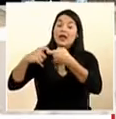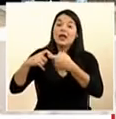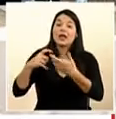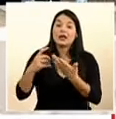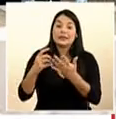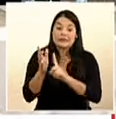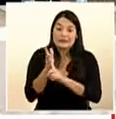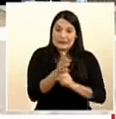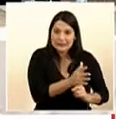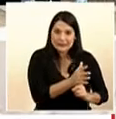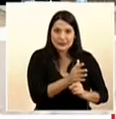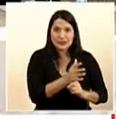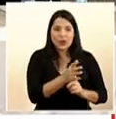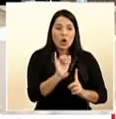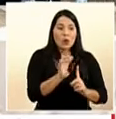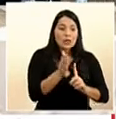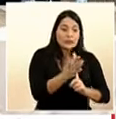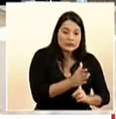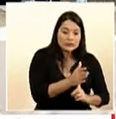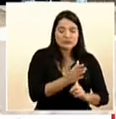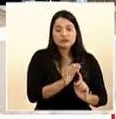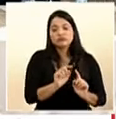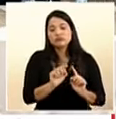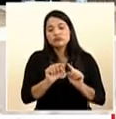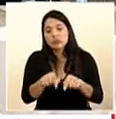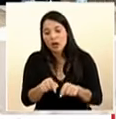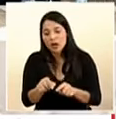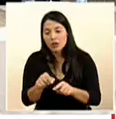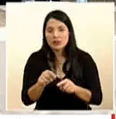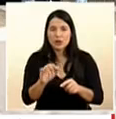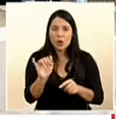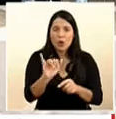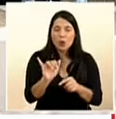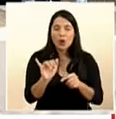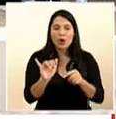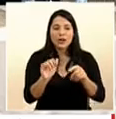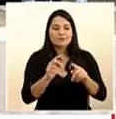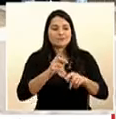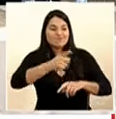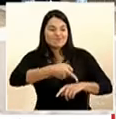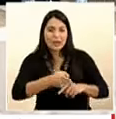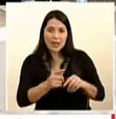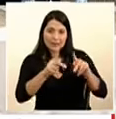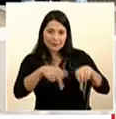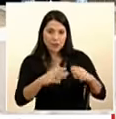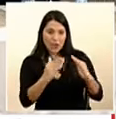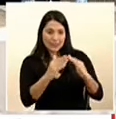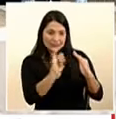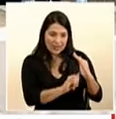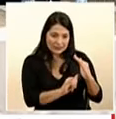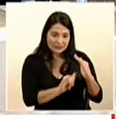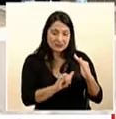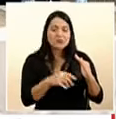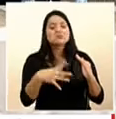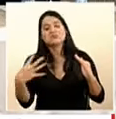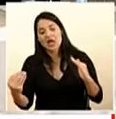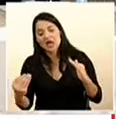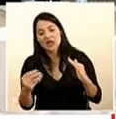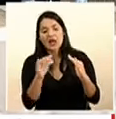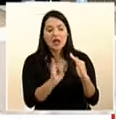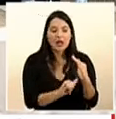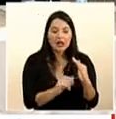a medida también son llamadas medidas acordeón buscan alterar alternar perdón al quedarse en casa dos